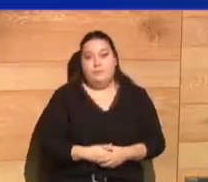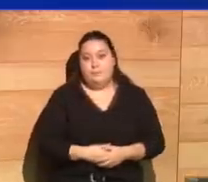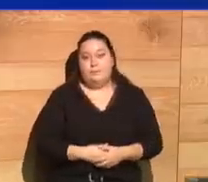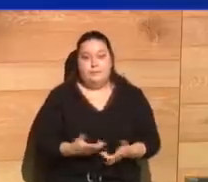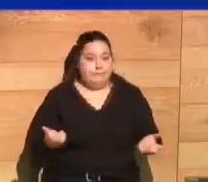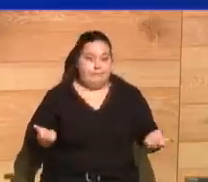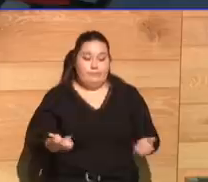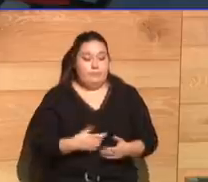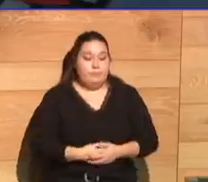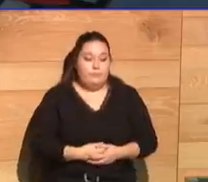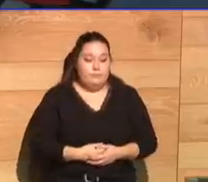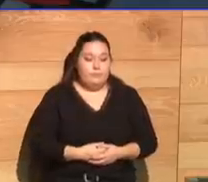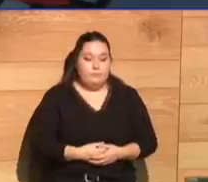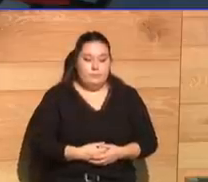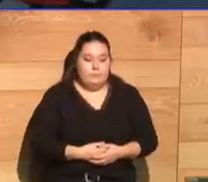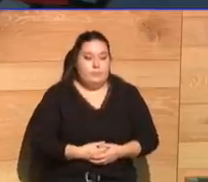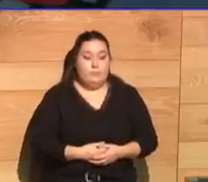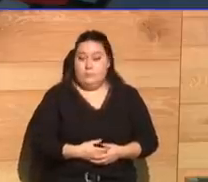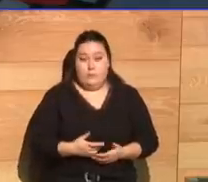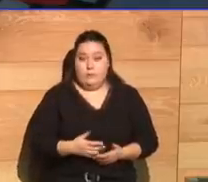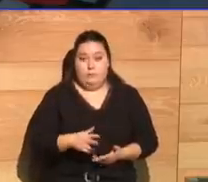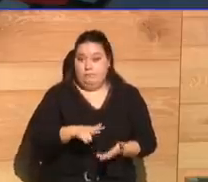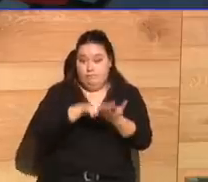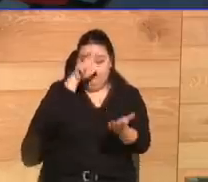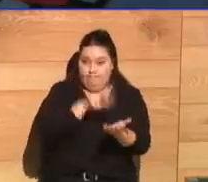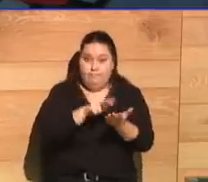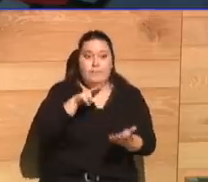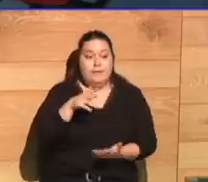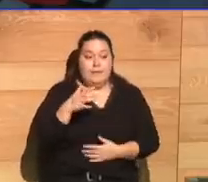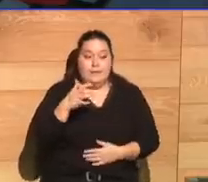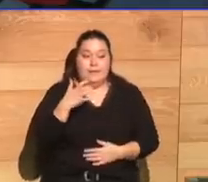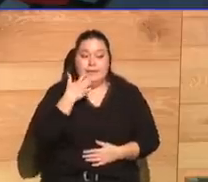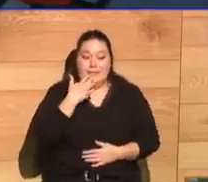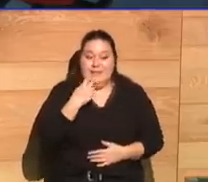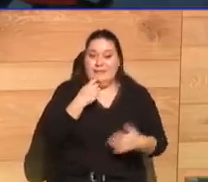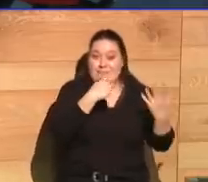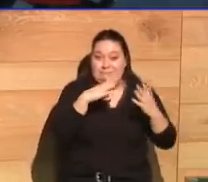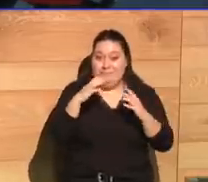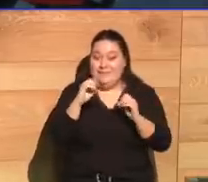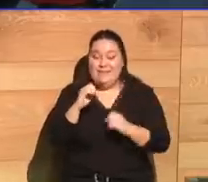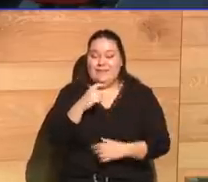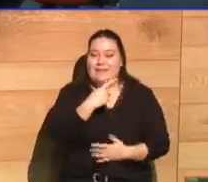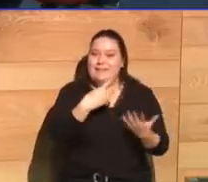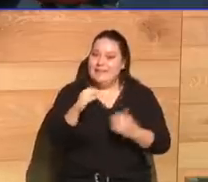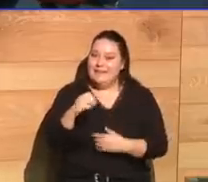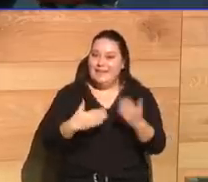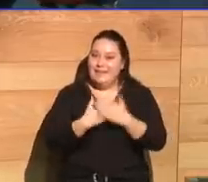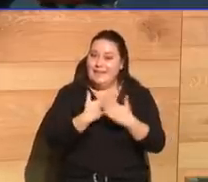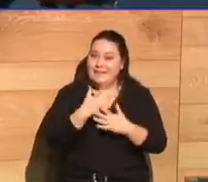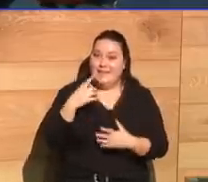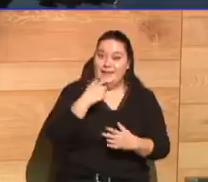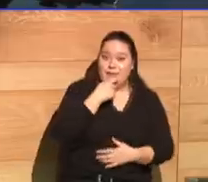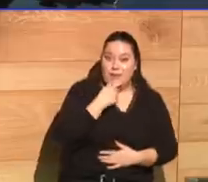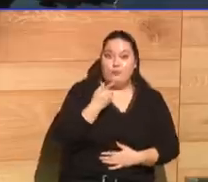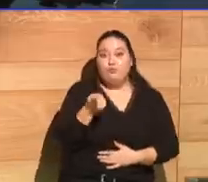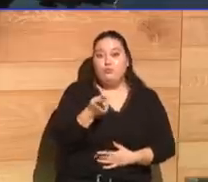Claro. Además es que lo acaban de aprobar, si pasas 60 días en Inglaterra tienes que tributar aquí y además tributas aquí, como ha dicho